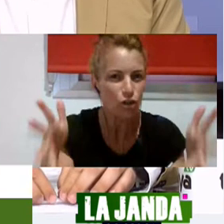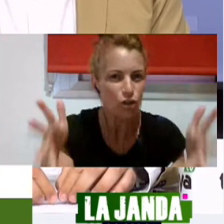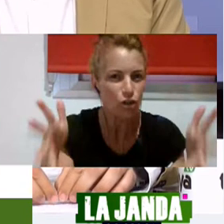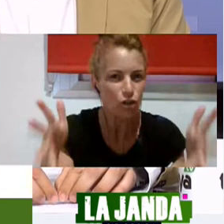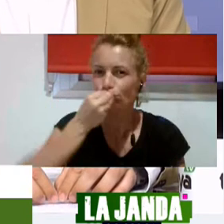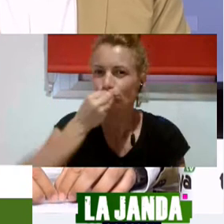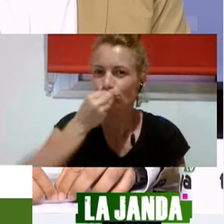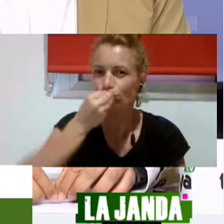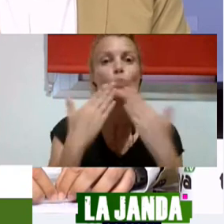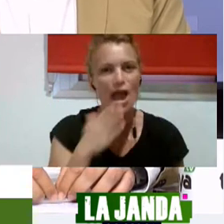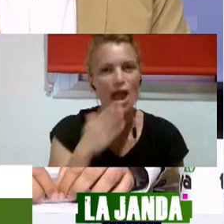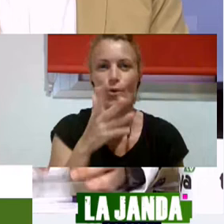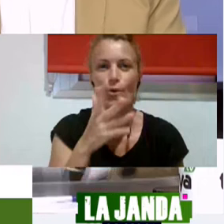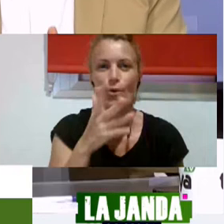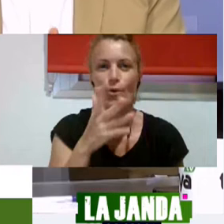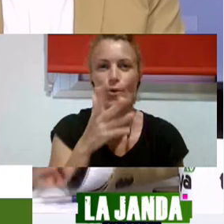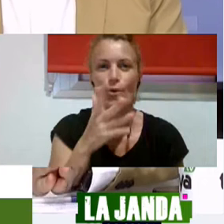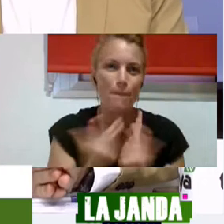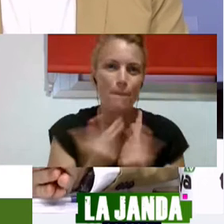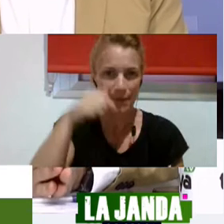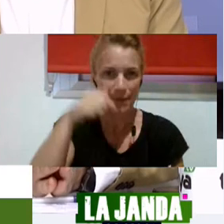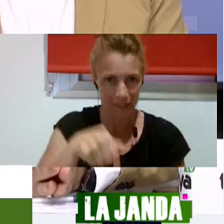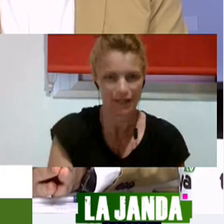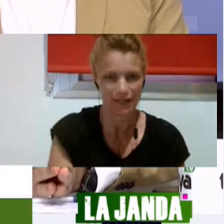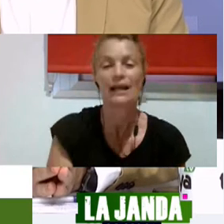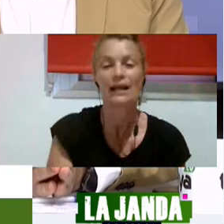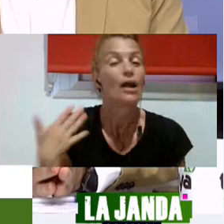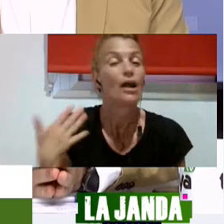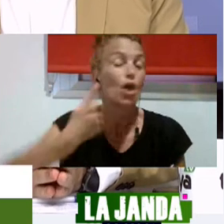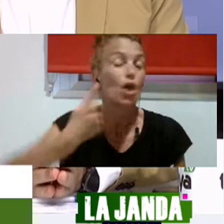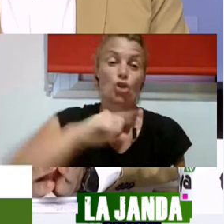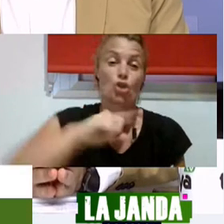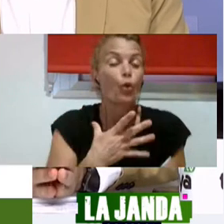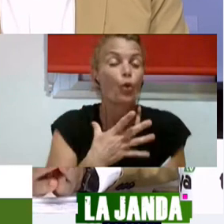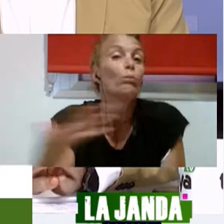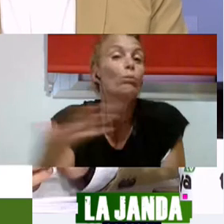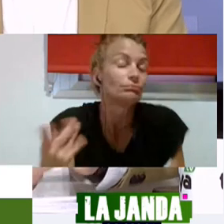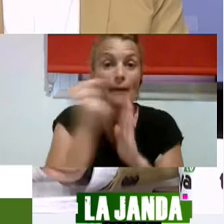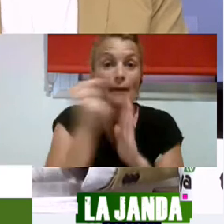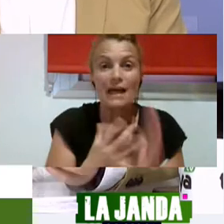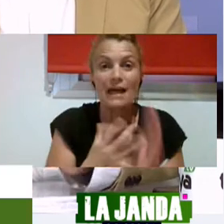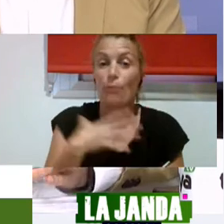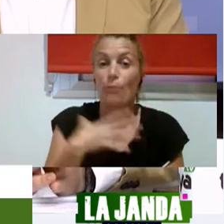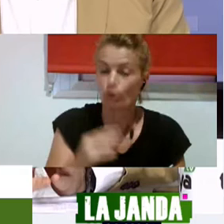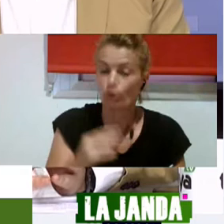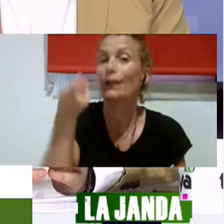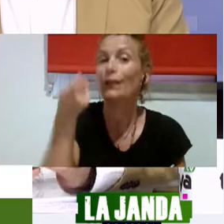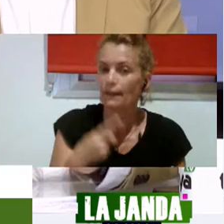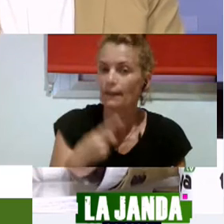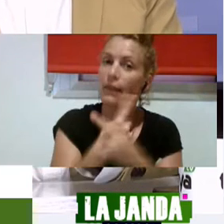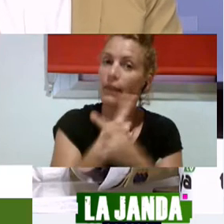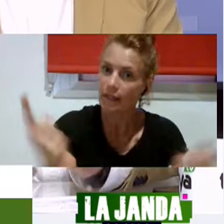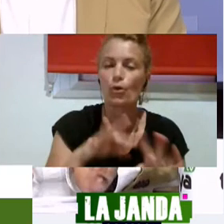con nosotros y desde luego que nosotros en la medida que podamos, porque también hay que decir que realizar